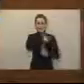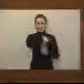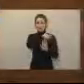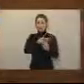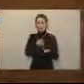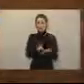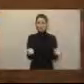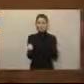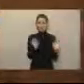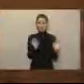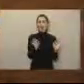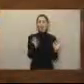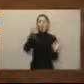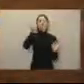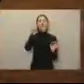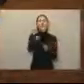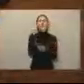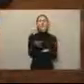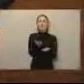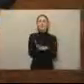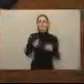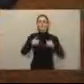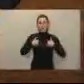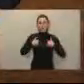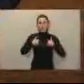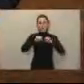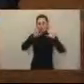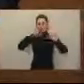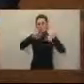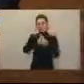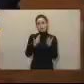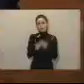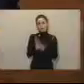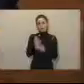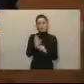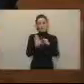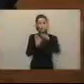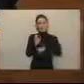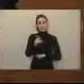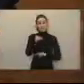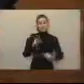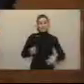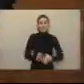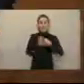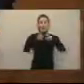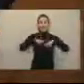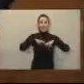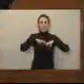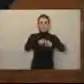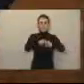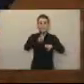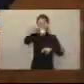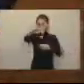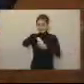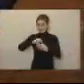se ha hecho nada. Y no solo lo pedimos, lo quiero dejar claro, y creo que la moción lo refleja también, respecto a las investigaciones que se sigan en la Fiscalía.